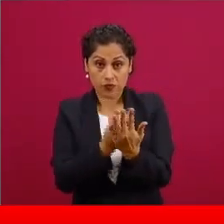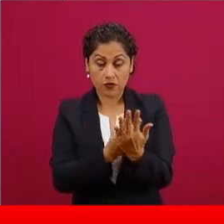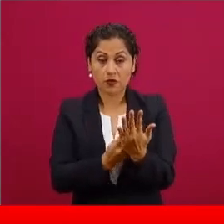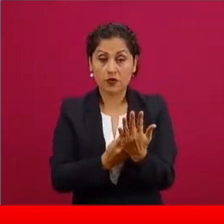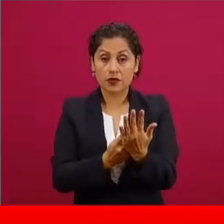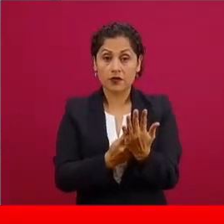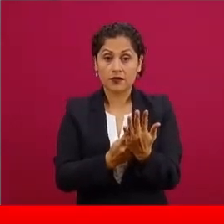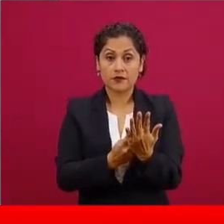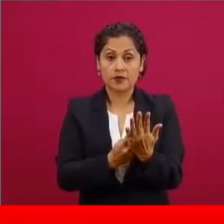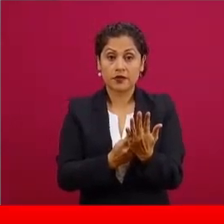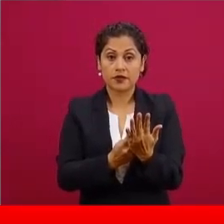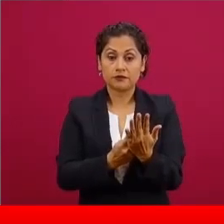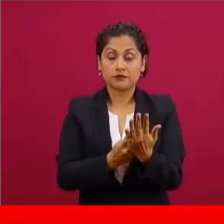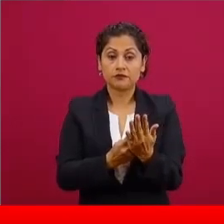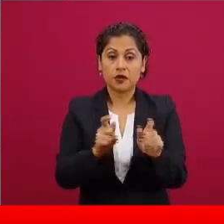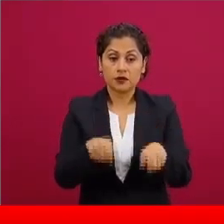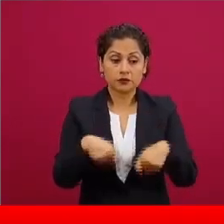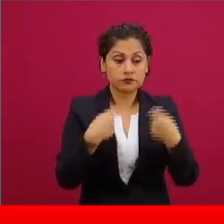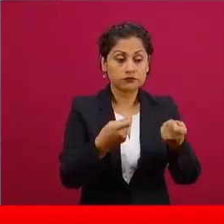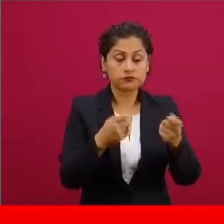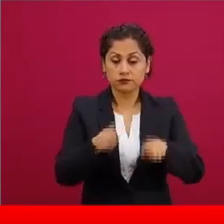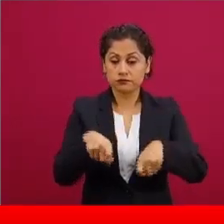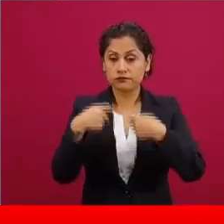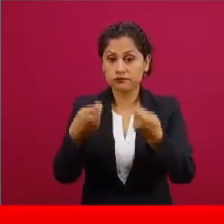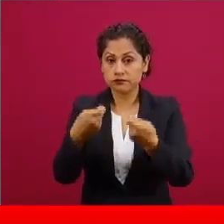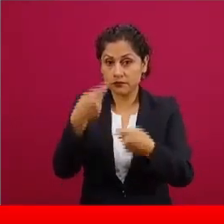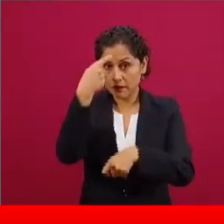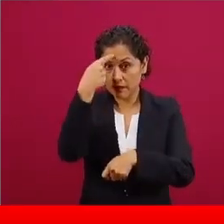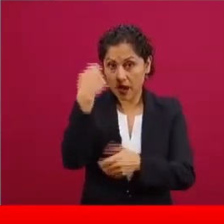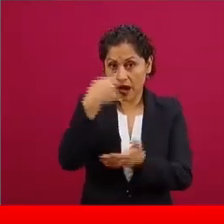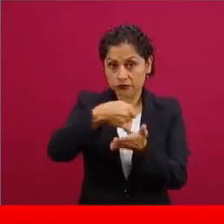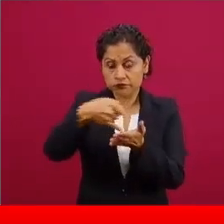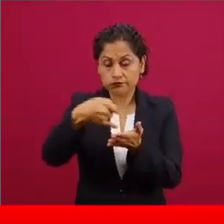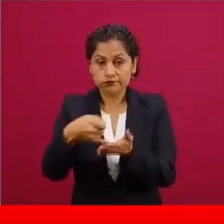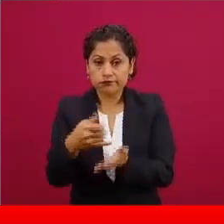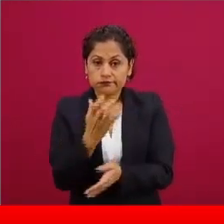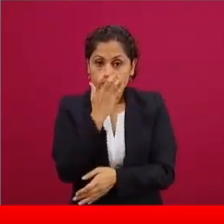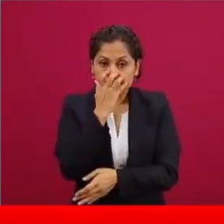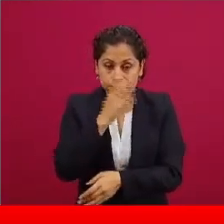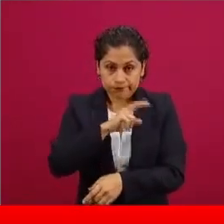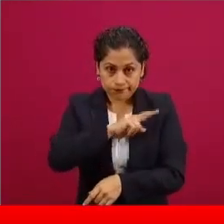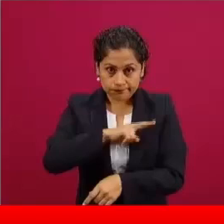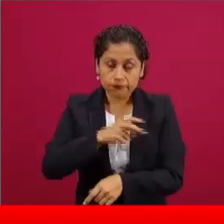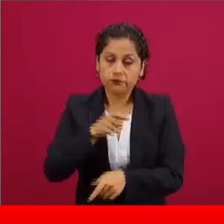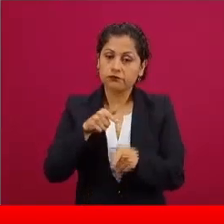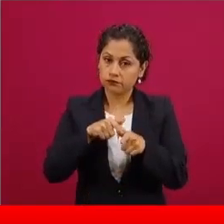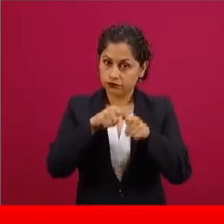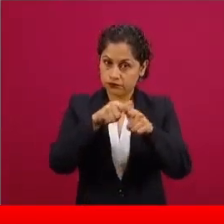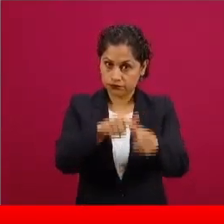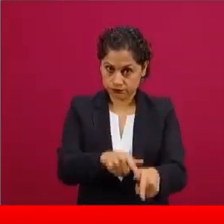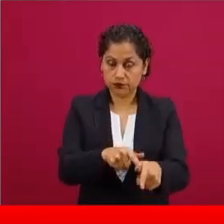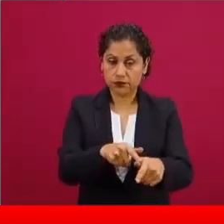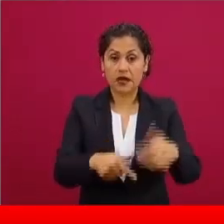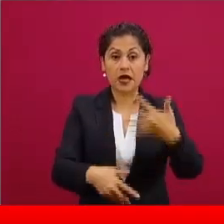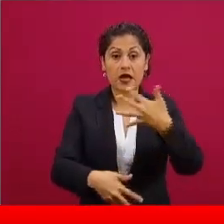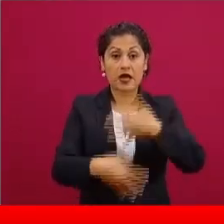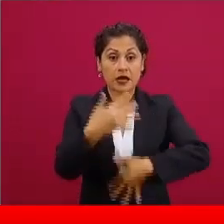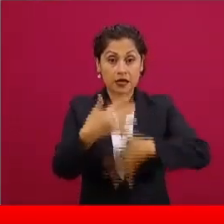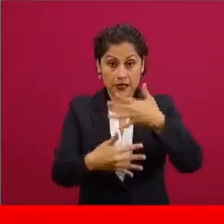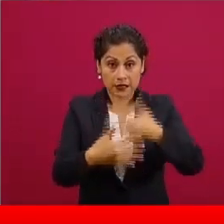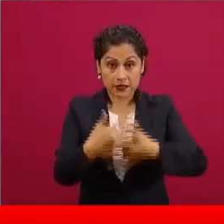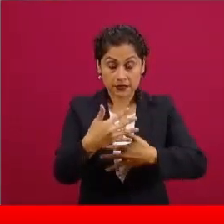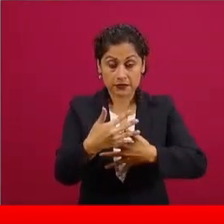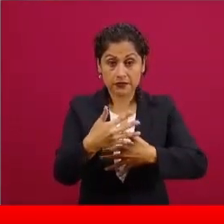de fertilizantes 14 15 apoyo